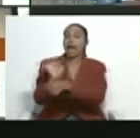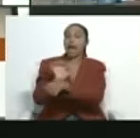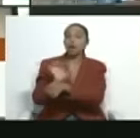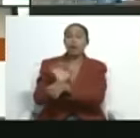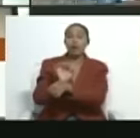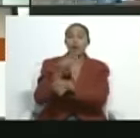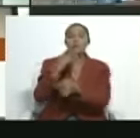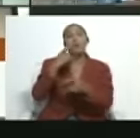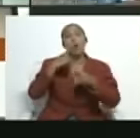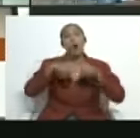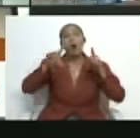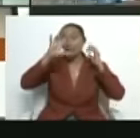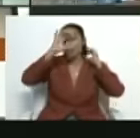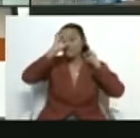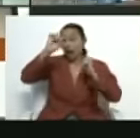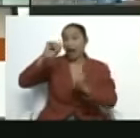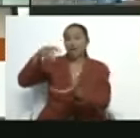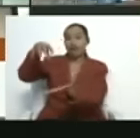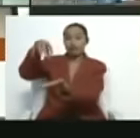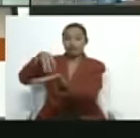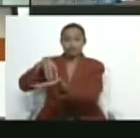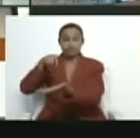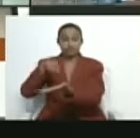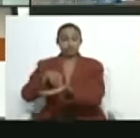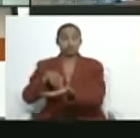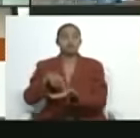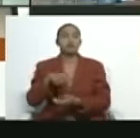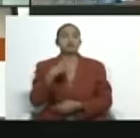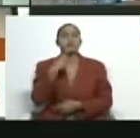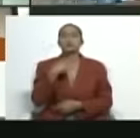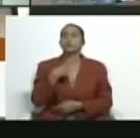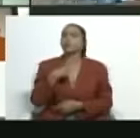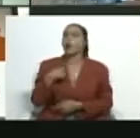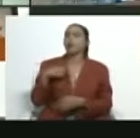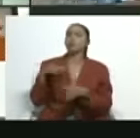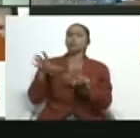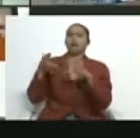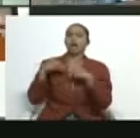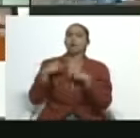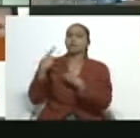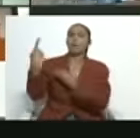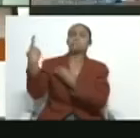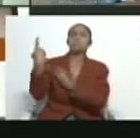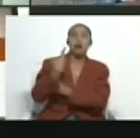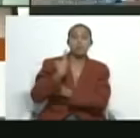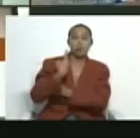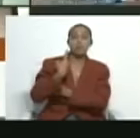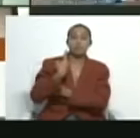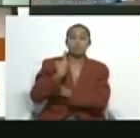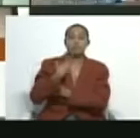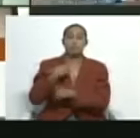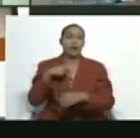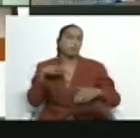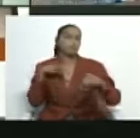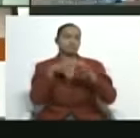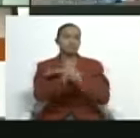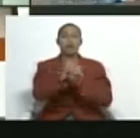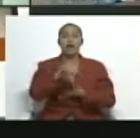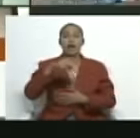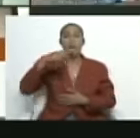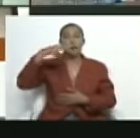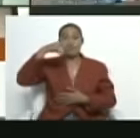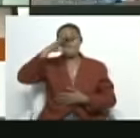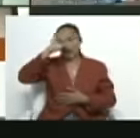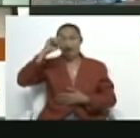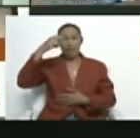Ecuador él dice que recibió una orden para asaltar la embajada de